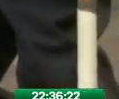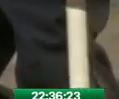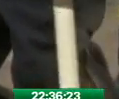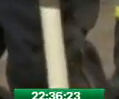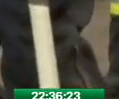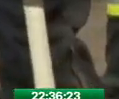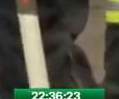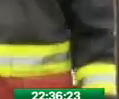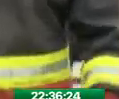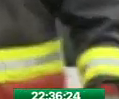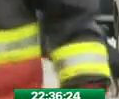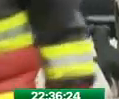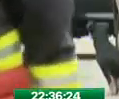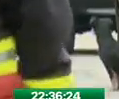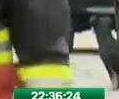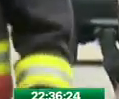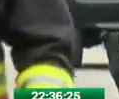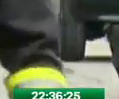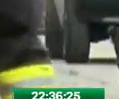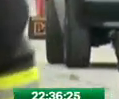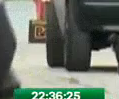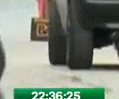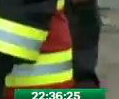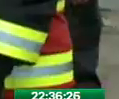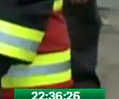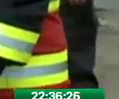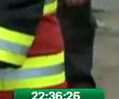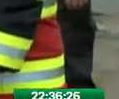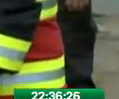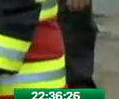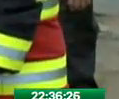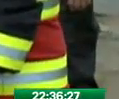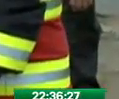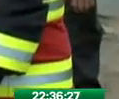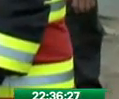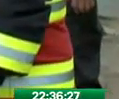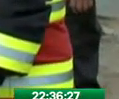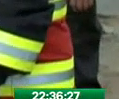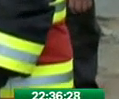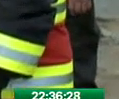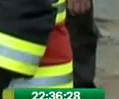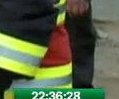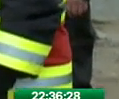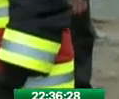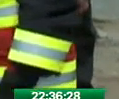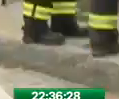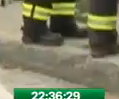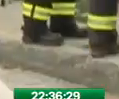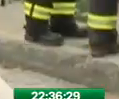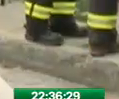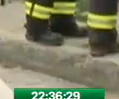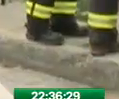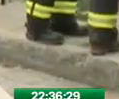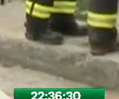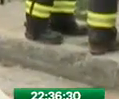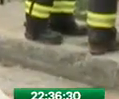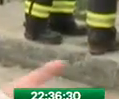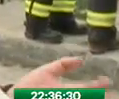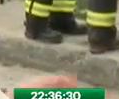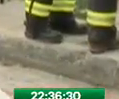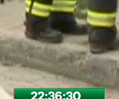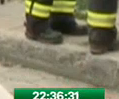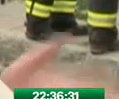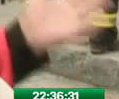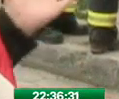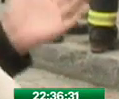tarea difícil. Los vecinos se encontraban preocupados por lo sucedido. Ellos dieron aviso a las autoridades. Nosotros nos llevamos un gran